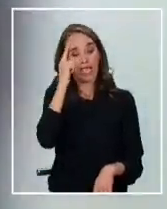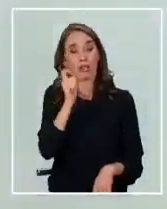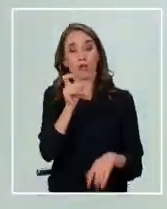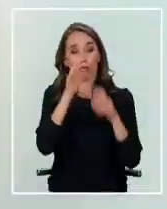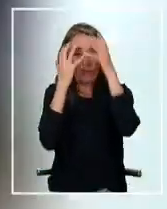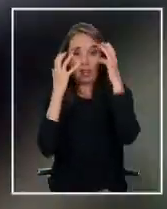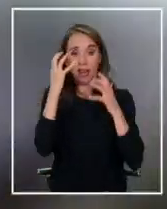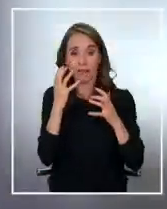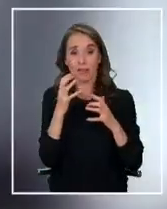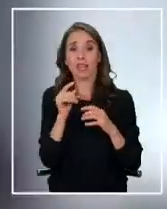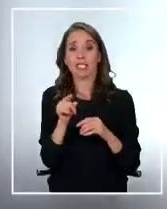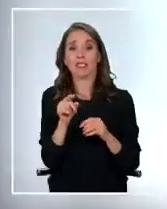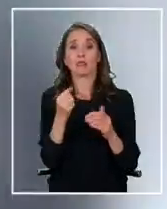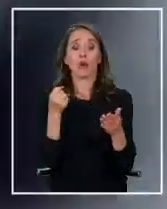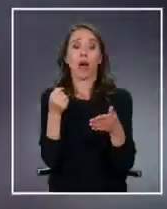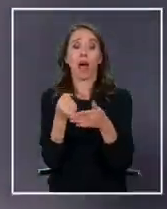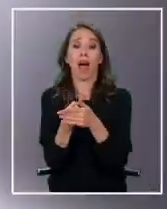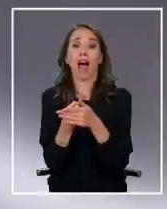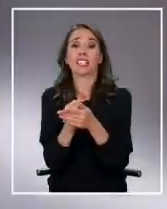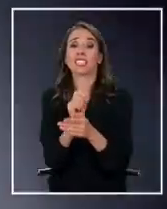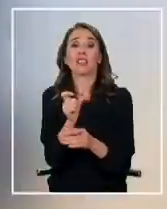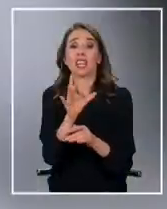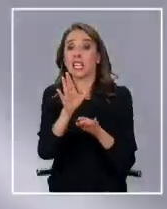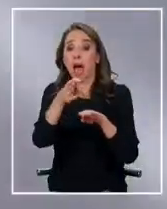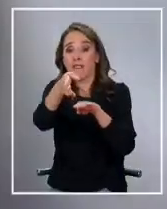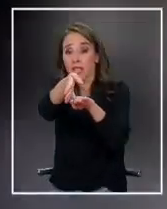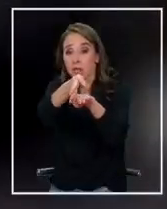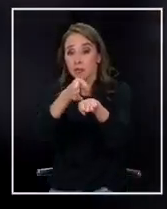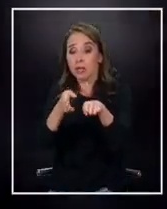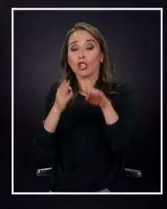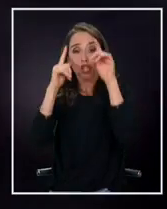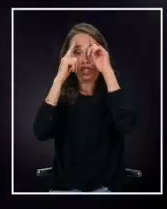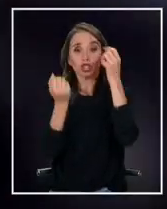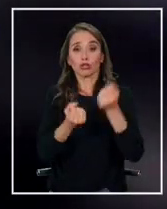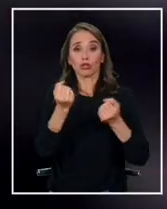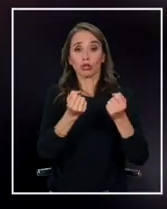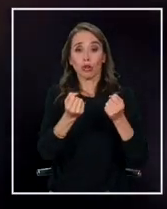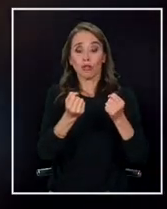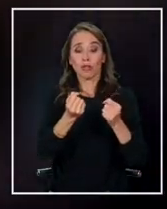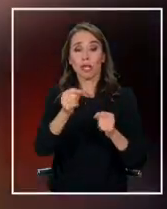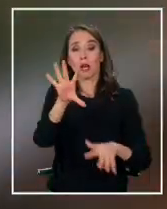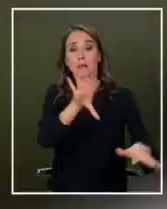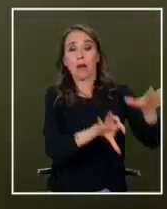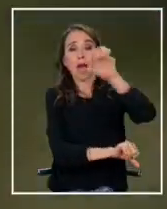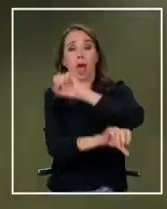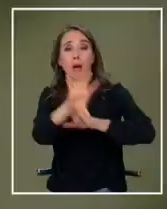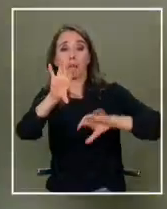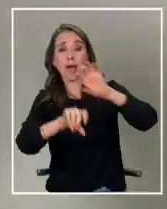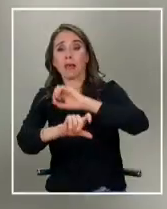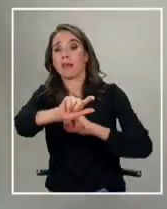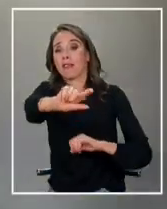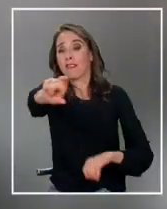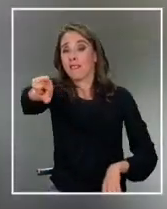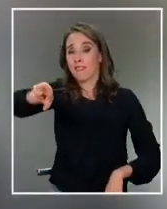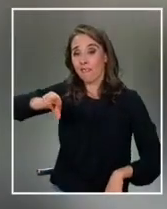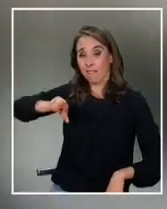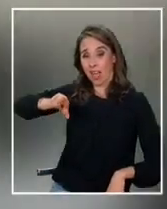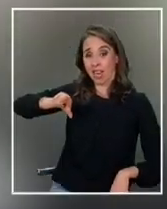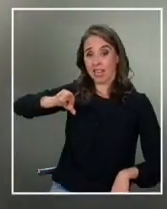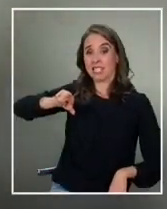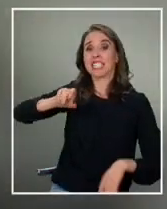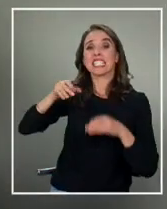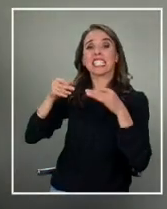fue el saldo de este grave accidente, en el que el conductor de este vehículo perdió el control, impactando las barreras de seguridad de la